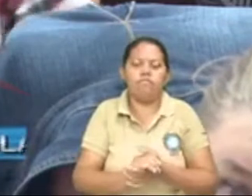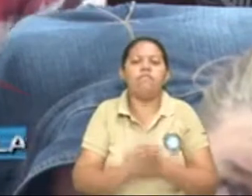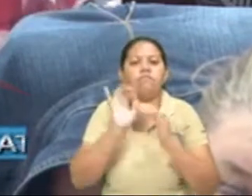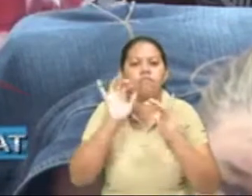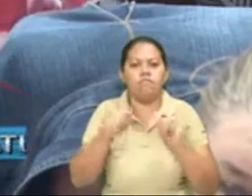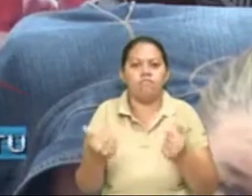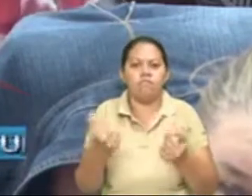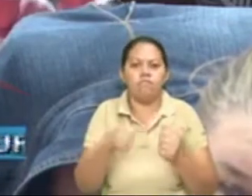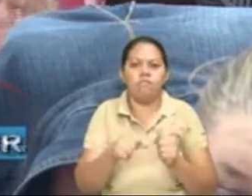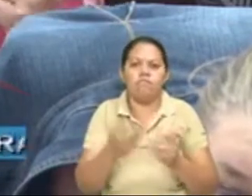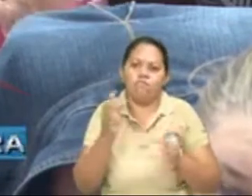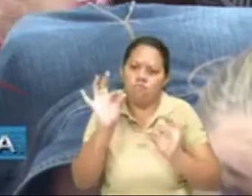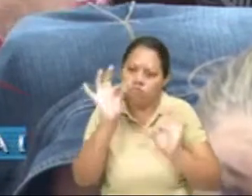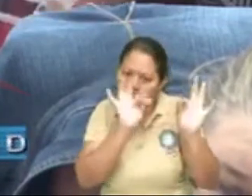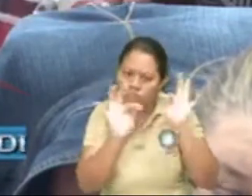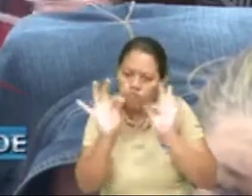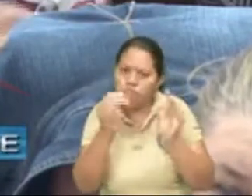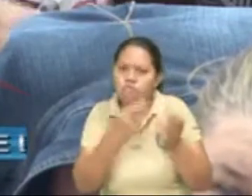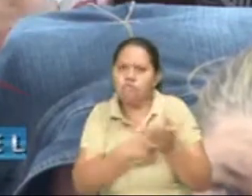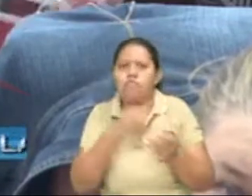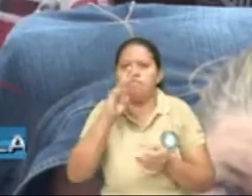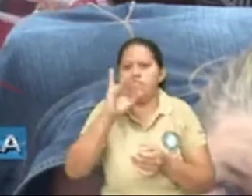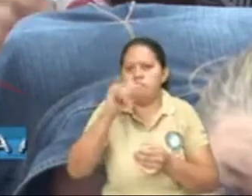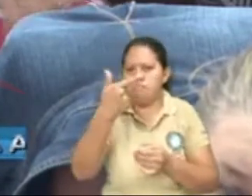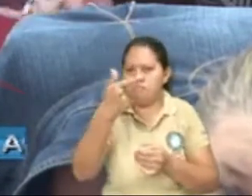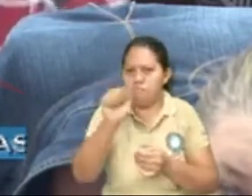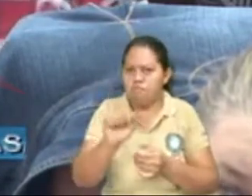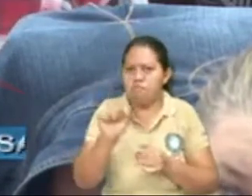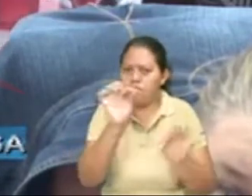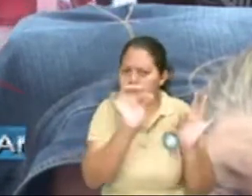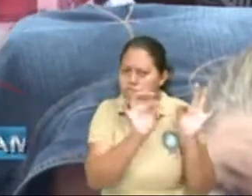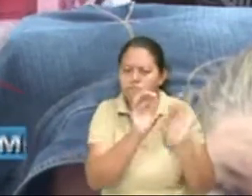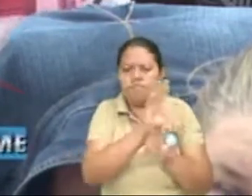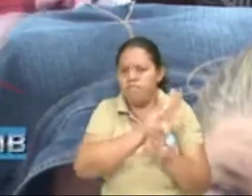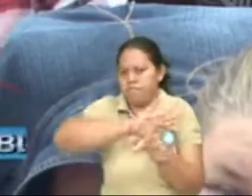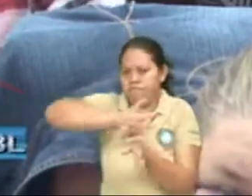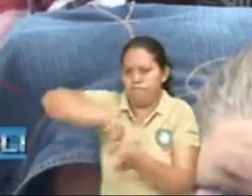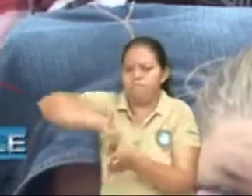con sus excepciones, los sindicatos, las microfinancieras, etc.